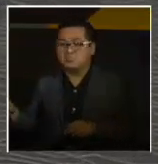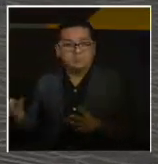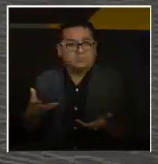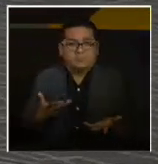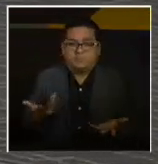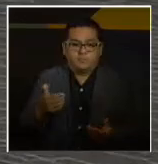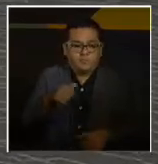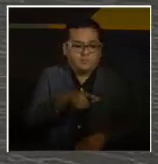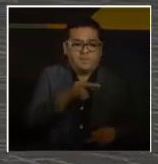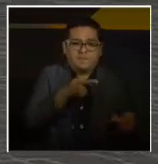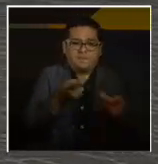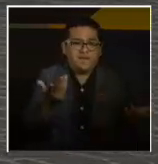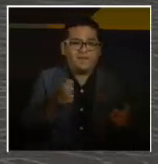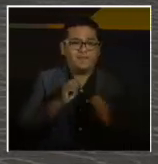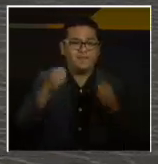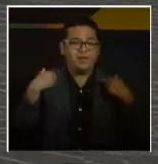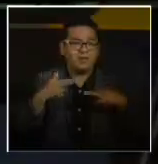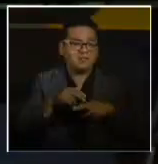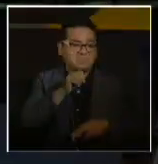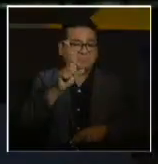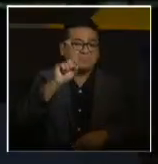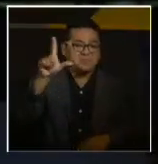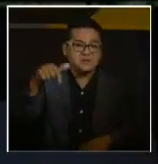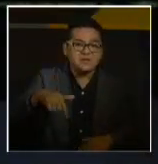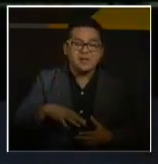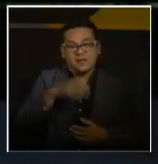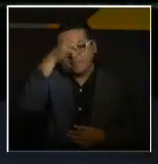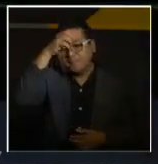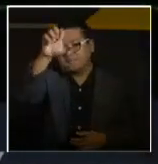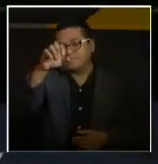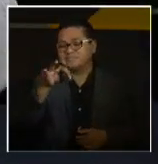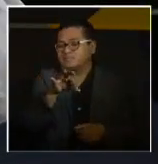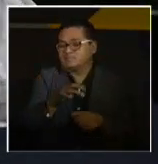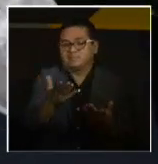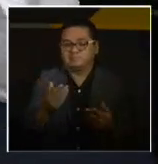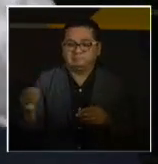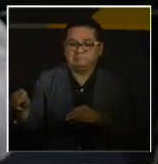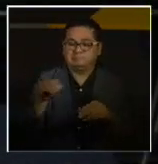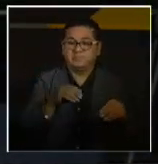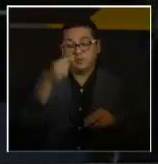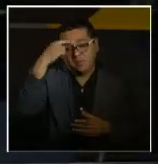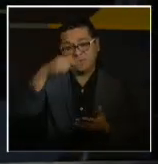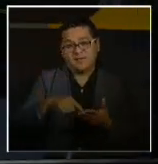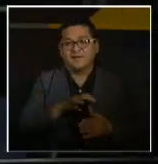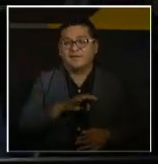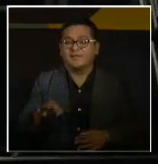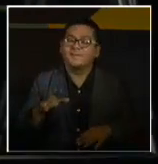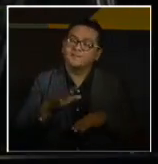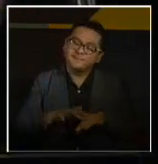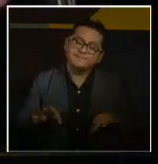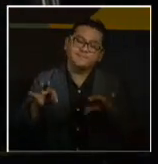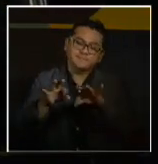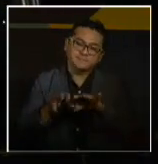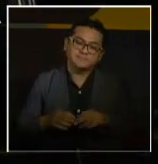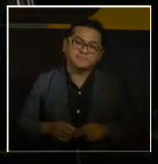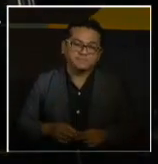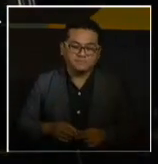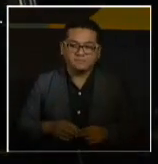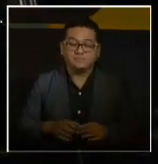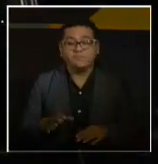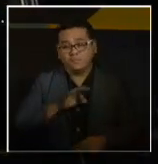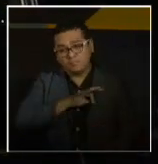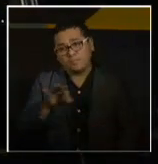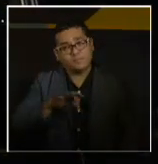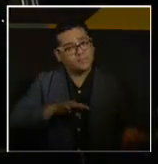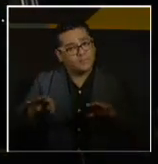el perfil, sin tener esa experiencia para el cargo el cual están dando. Yo creo que esa es la parte más importante para